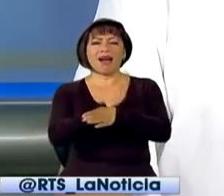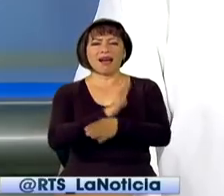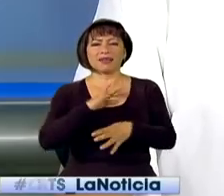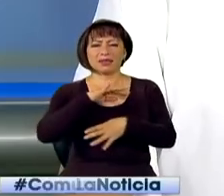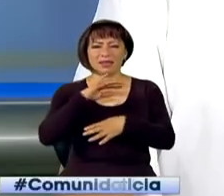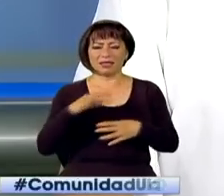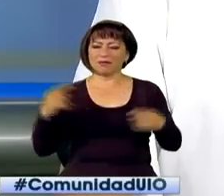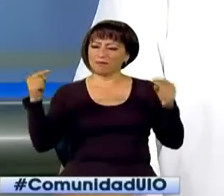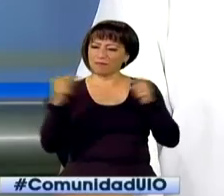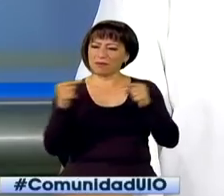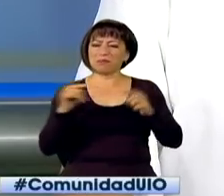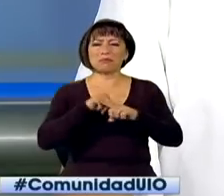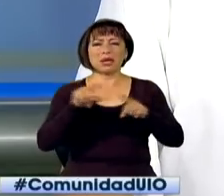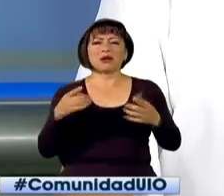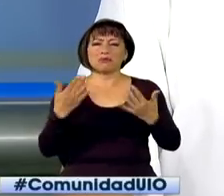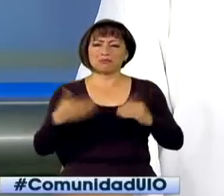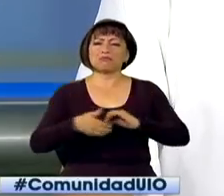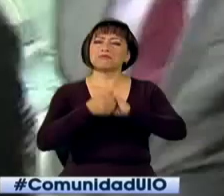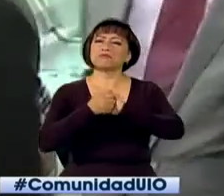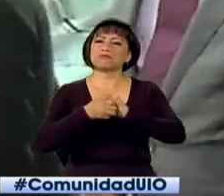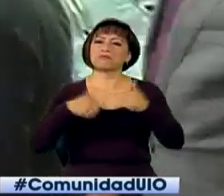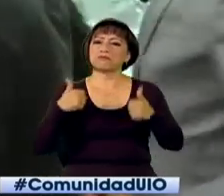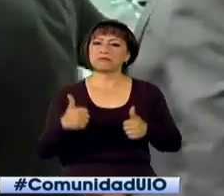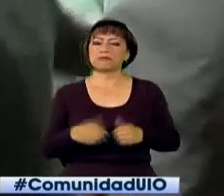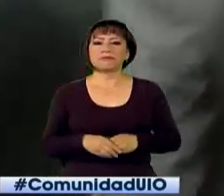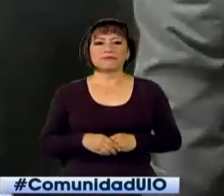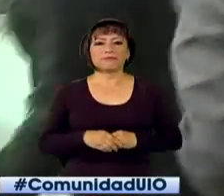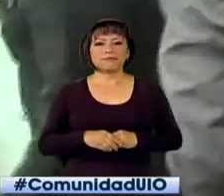tuvieron un trato cordial. Veamos.